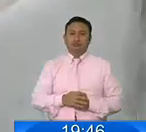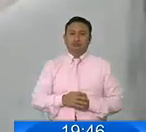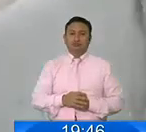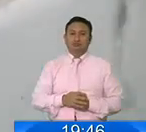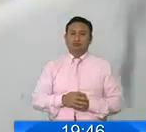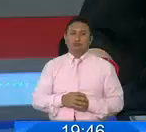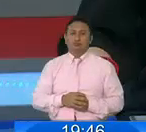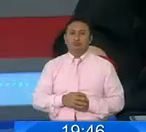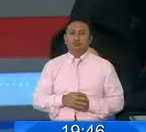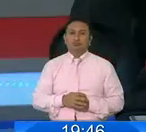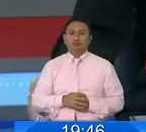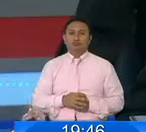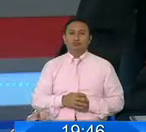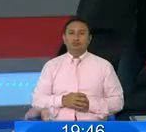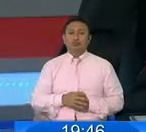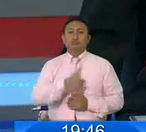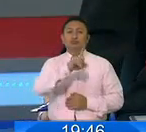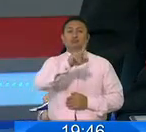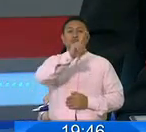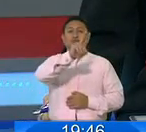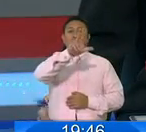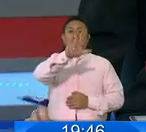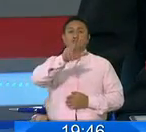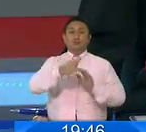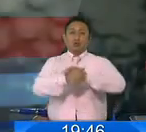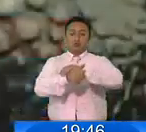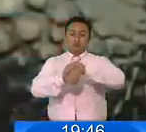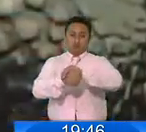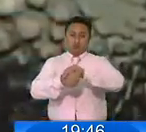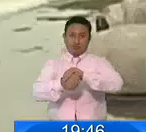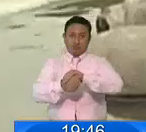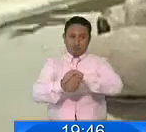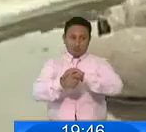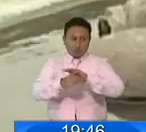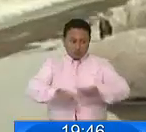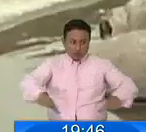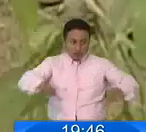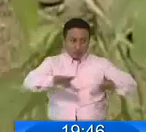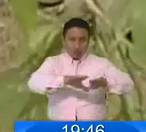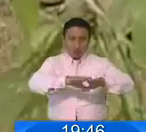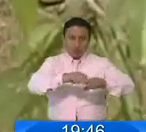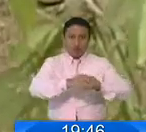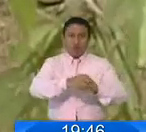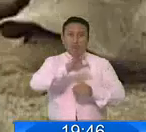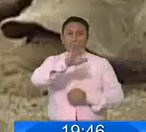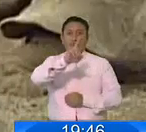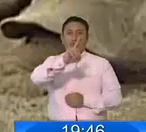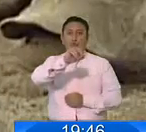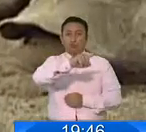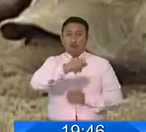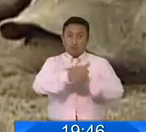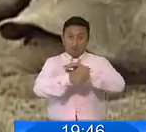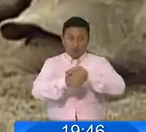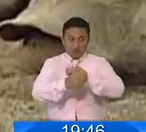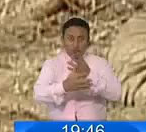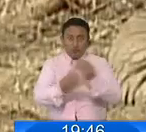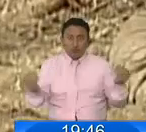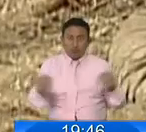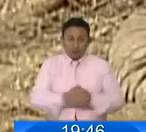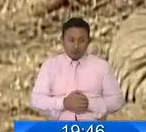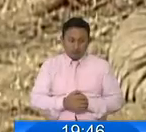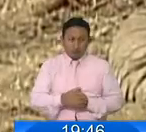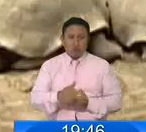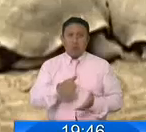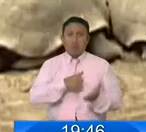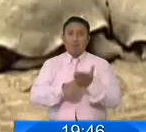vintimilla 123 tortugas desaparecieron del centro arnaldo tu pizza en galápagos el ministerio de ambiente dio a